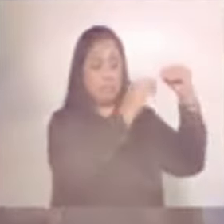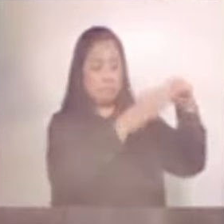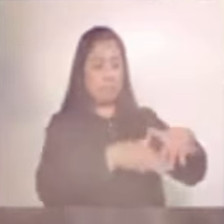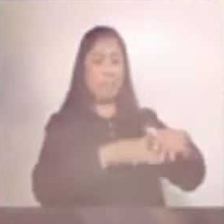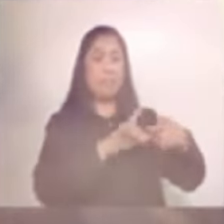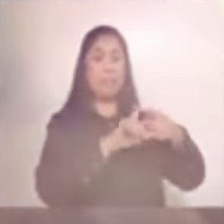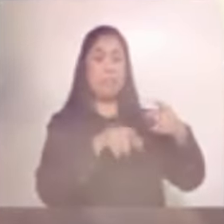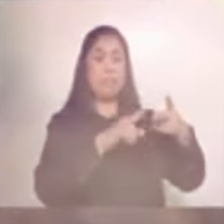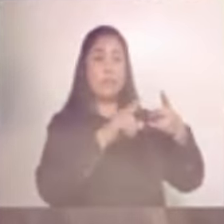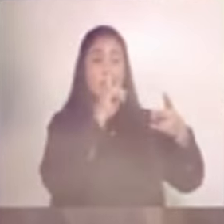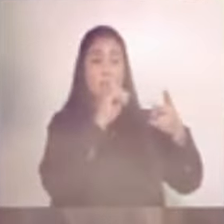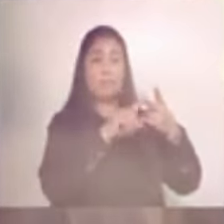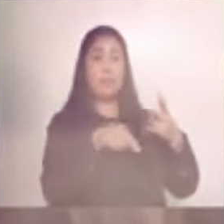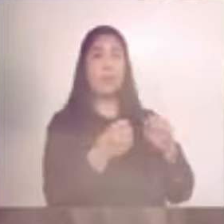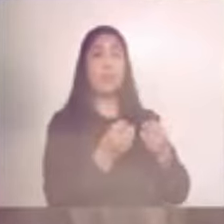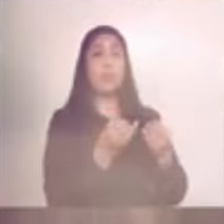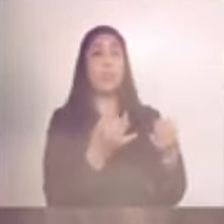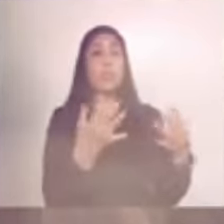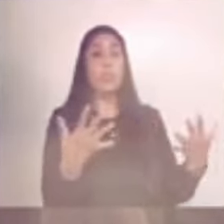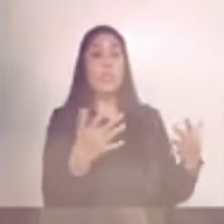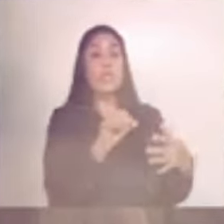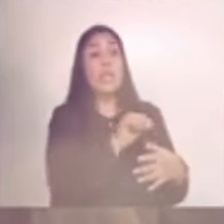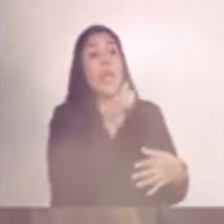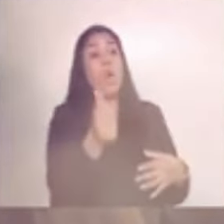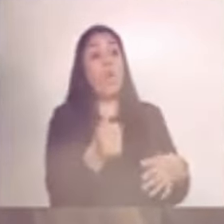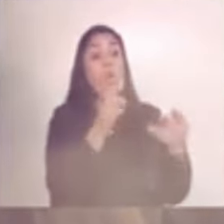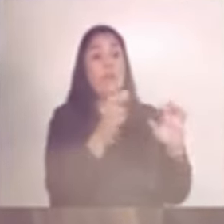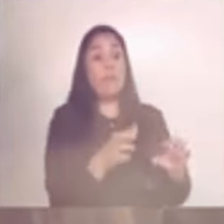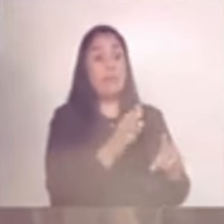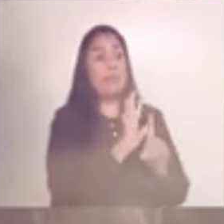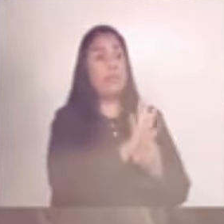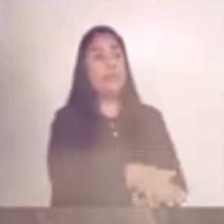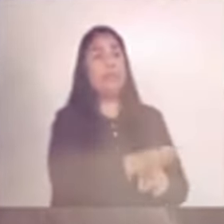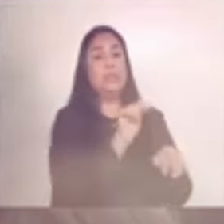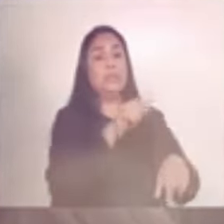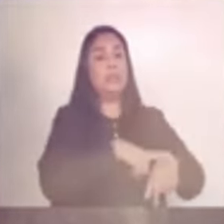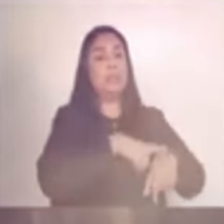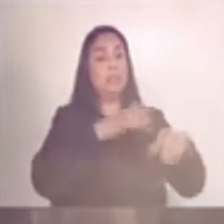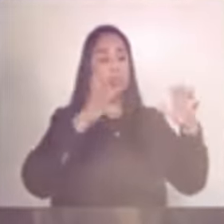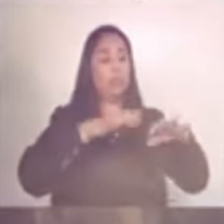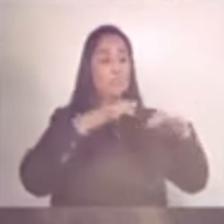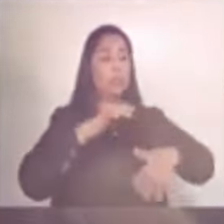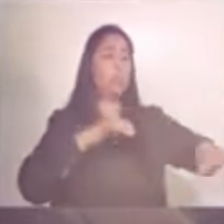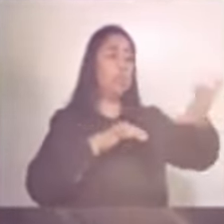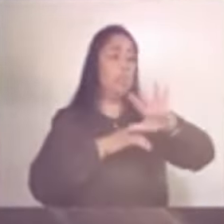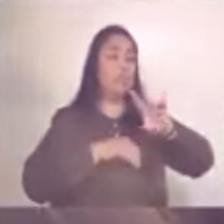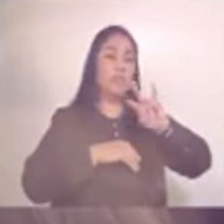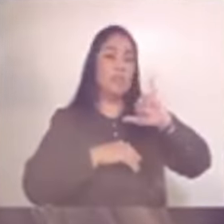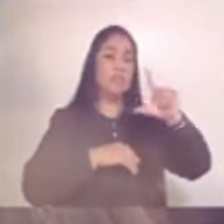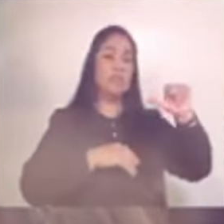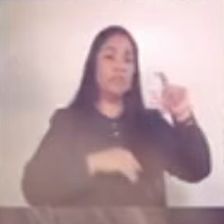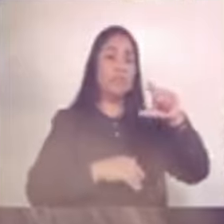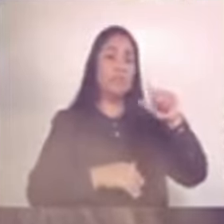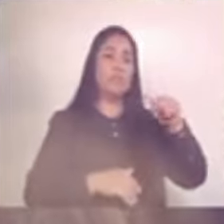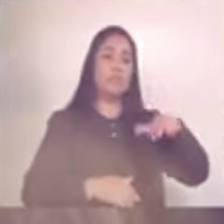Asimismo, también si se tiene un número de las demás personas que han sido afectadas durante la temporada de lluvias en Villa Canales, San Miguel Petapa,